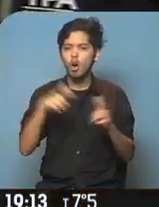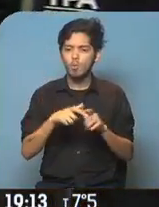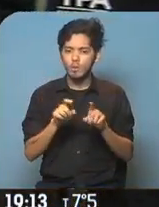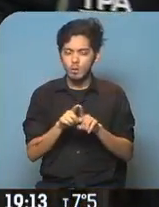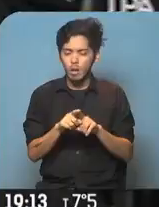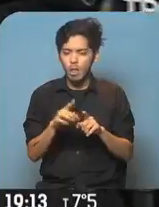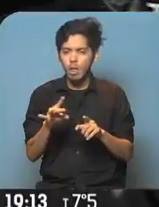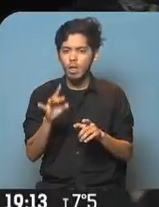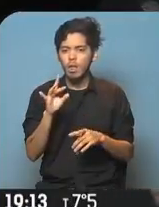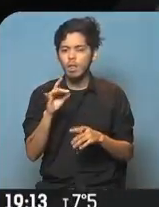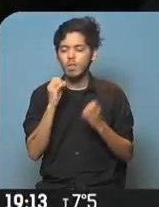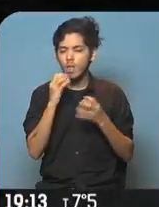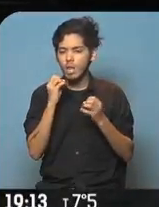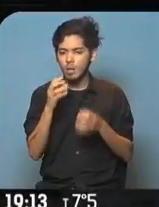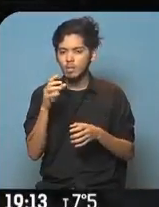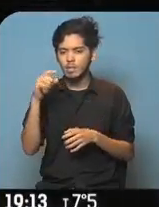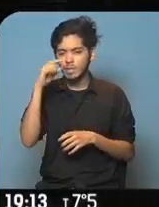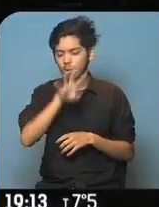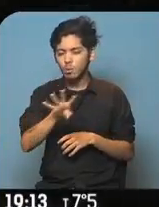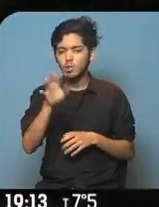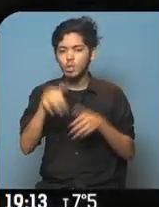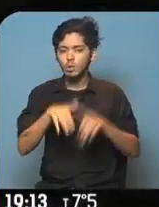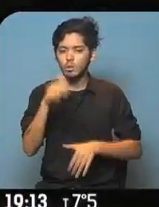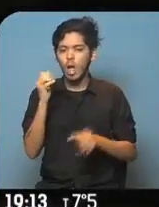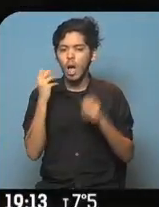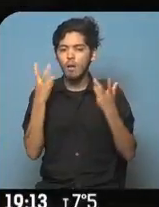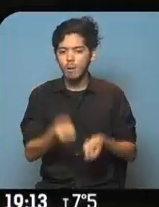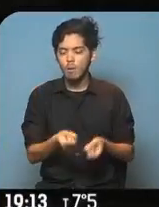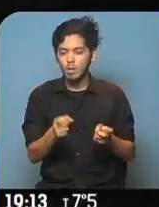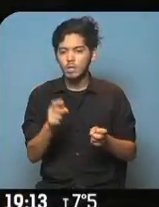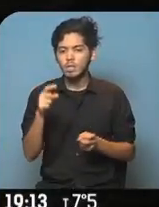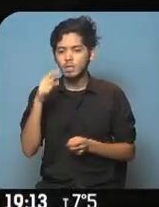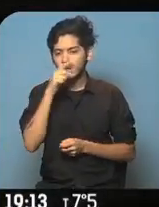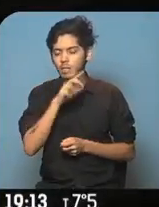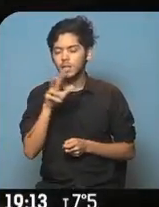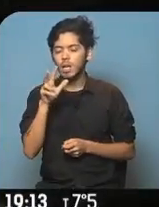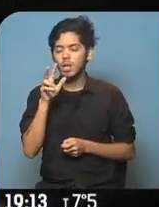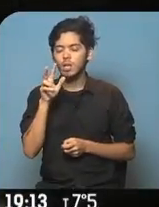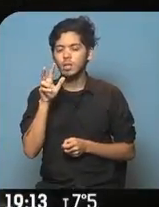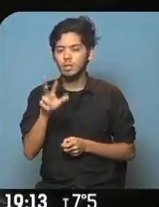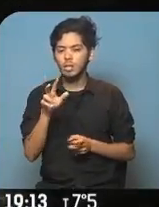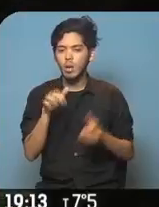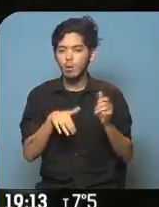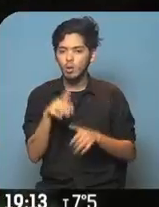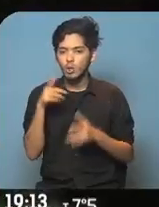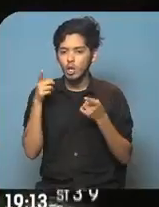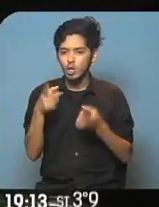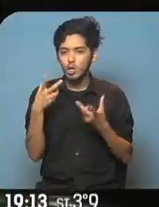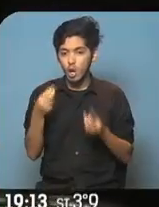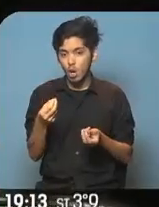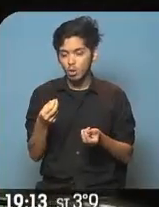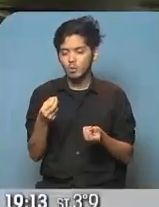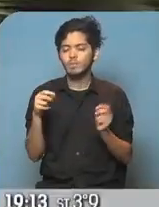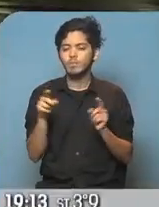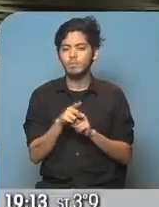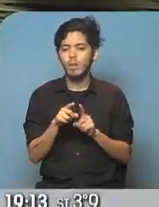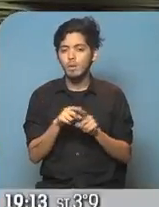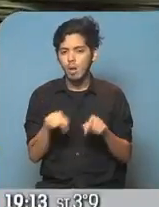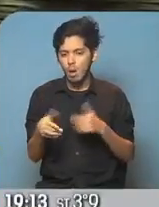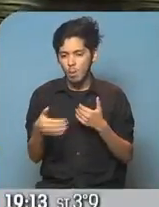con 64 votos a favor y 57 votos en su rechazo. Y como bien decía, se anticipa